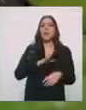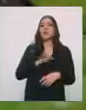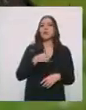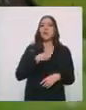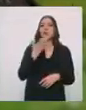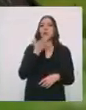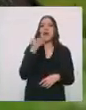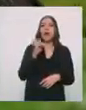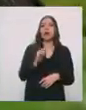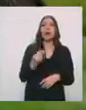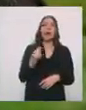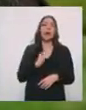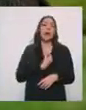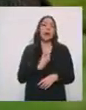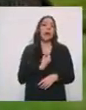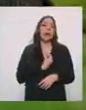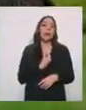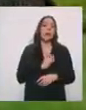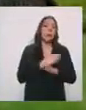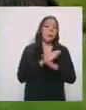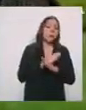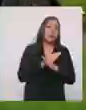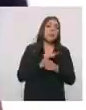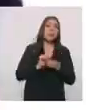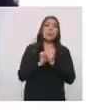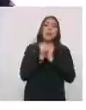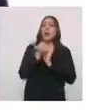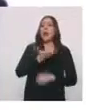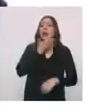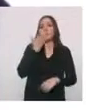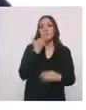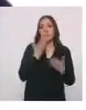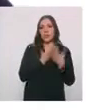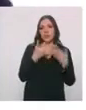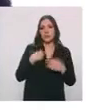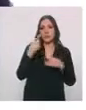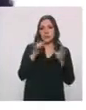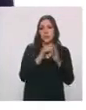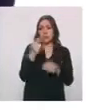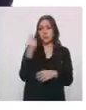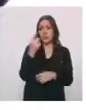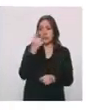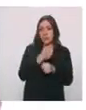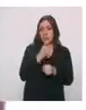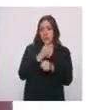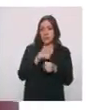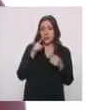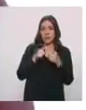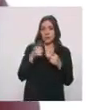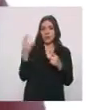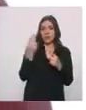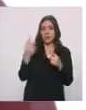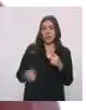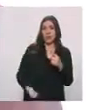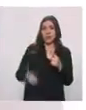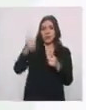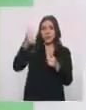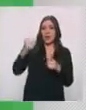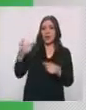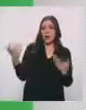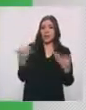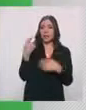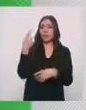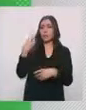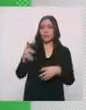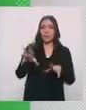¿no? Entonces, la palabra clave, que empezaría para que poder decirles al menos uno de los ejercicios, es empiecen a apropiarse. Y apropiarse en